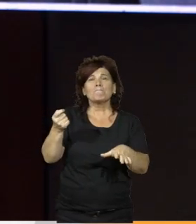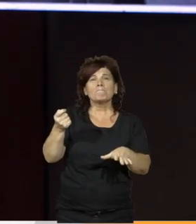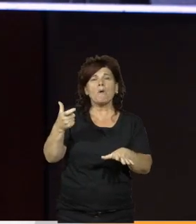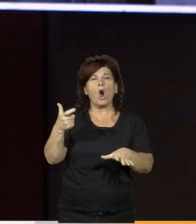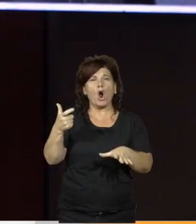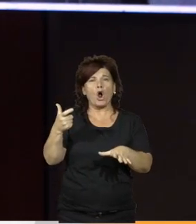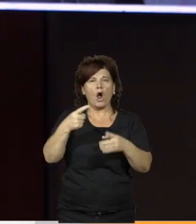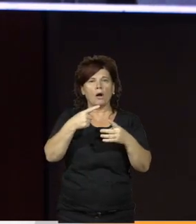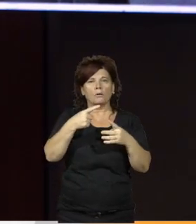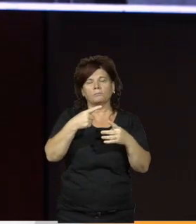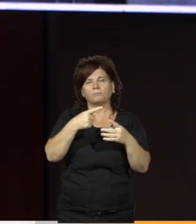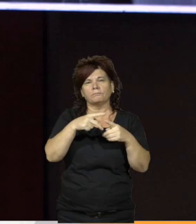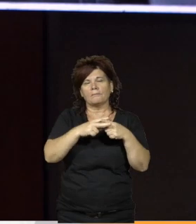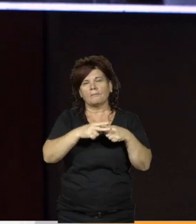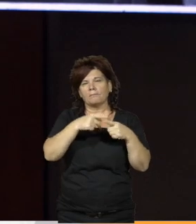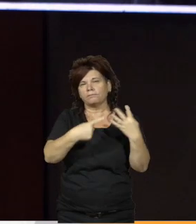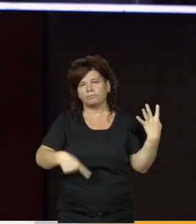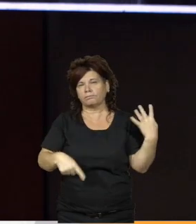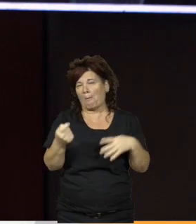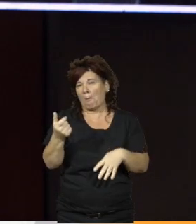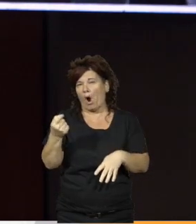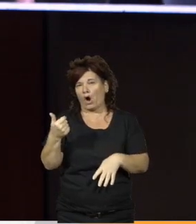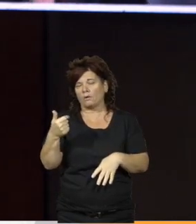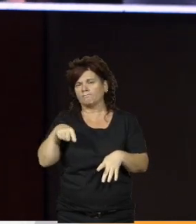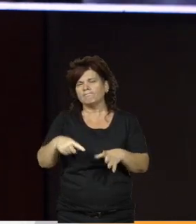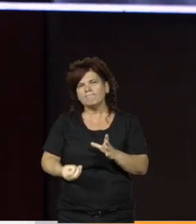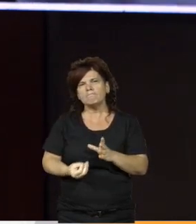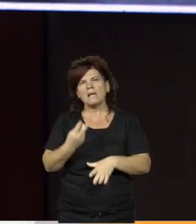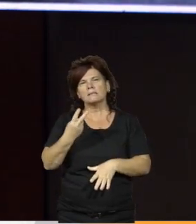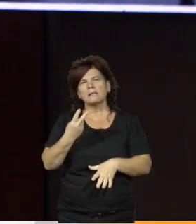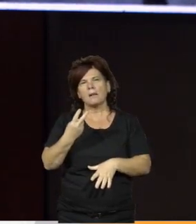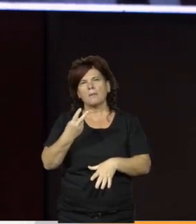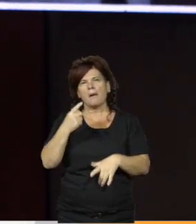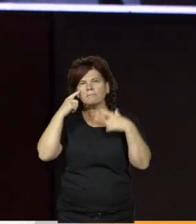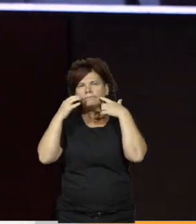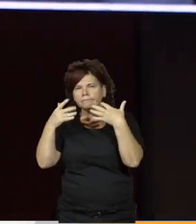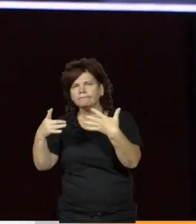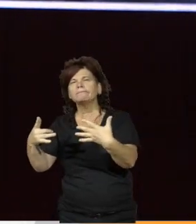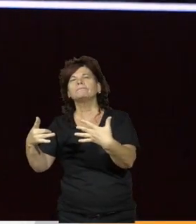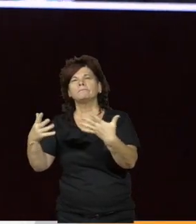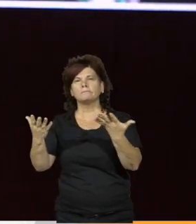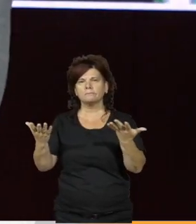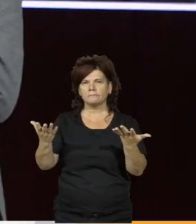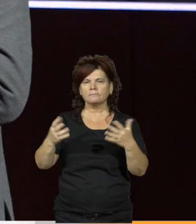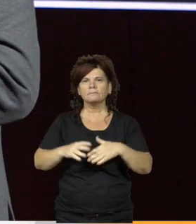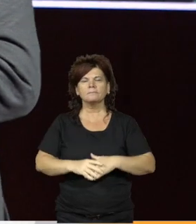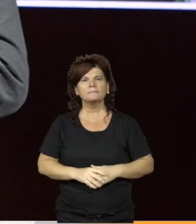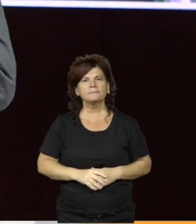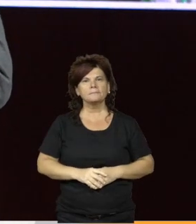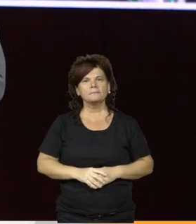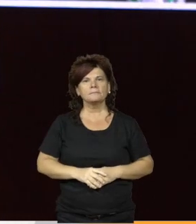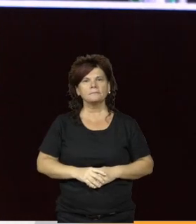poco equipamiento, y empezamos a verlo. No sé cómo para hacer andar esto.